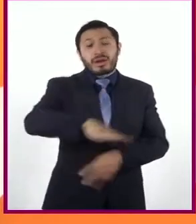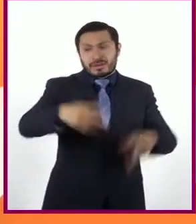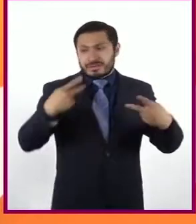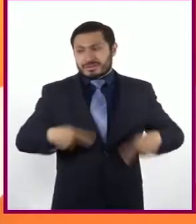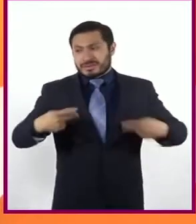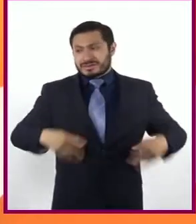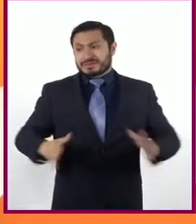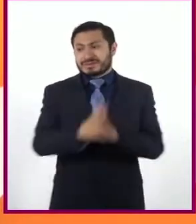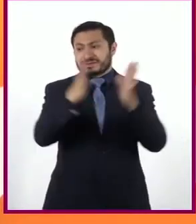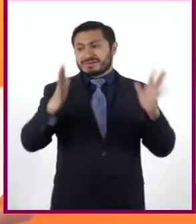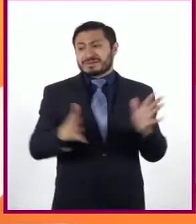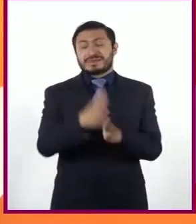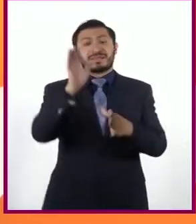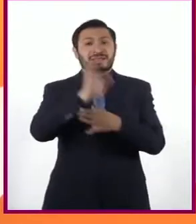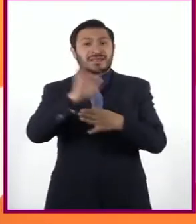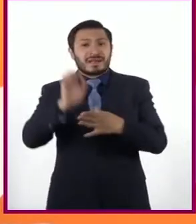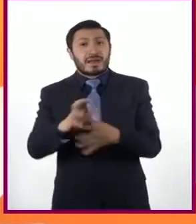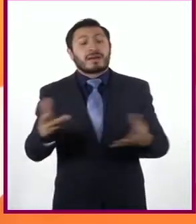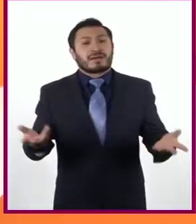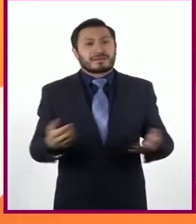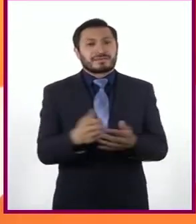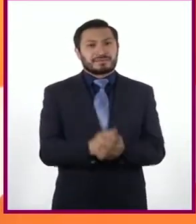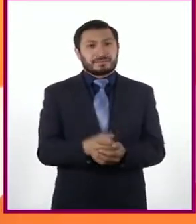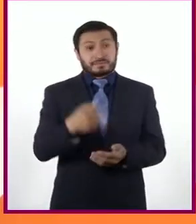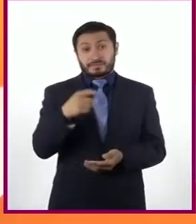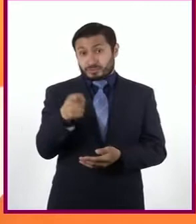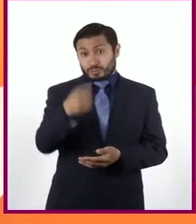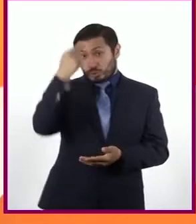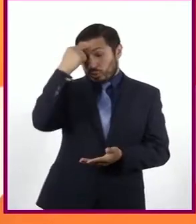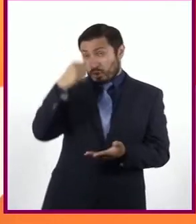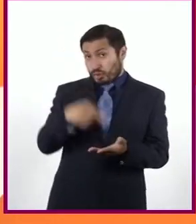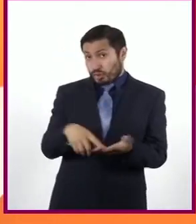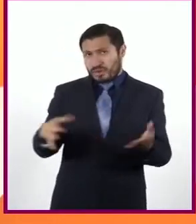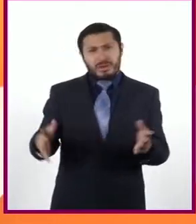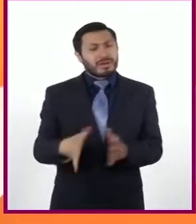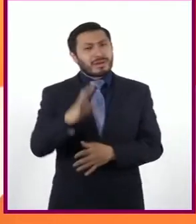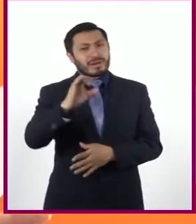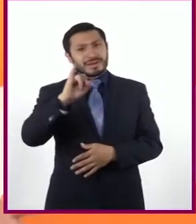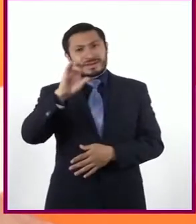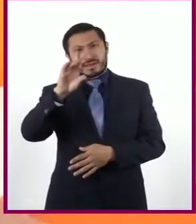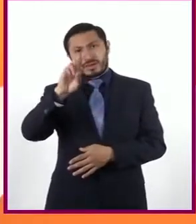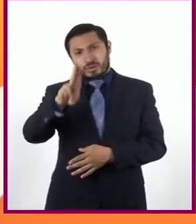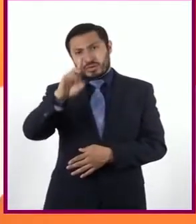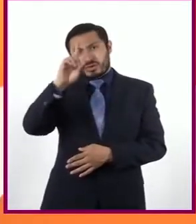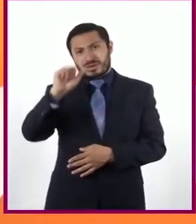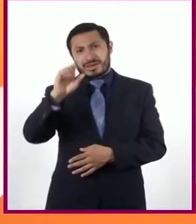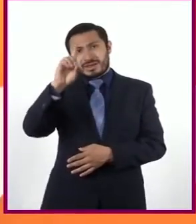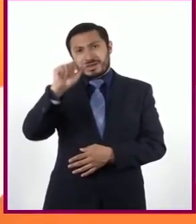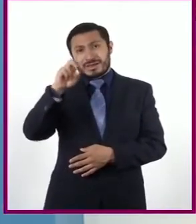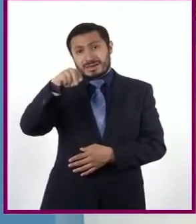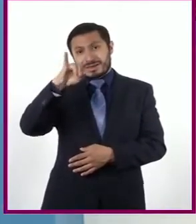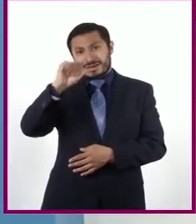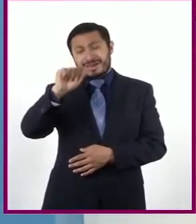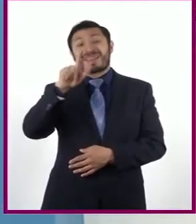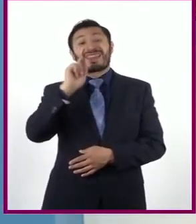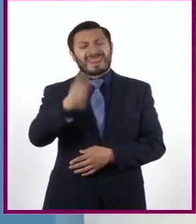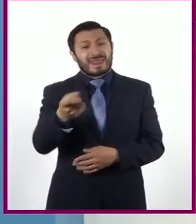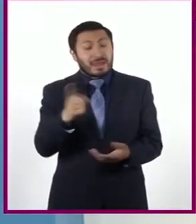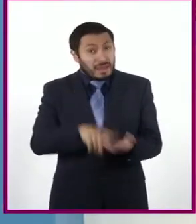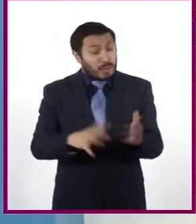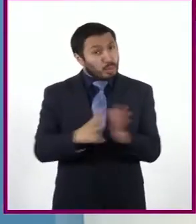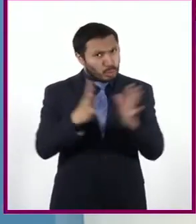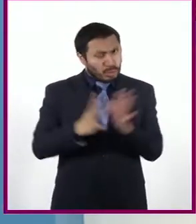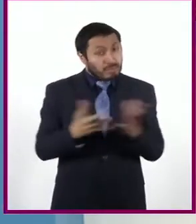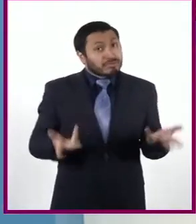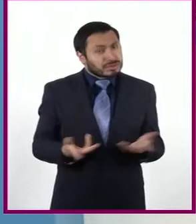ciudadanos. Entonces, Claudia, ¿consideras que la ciudadanía implica la participación? Bueno,